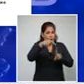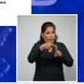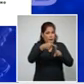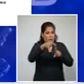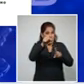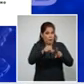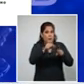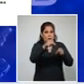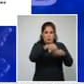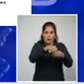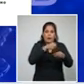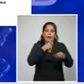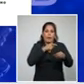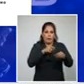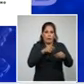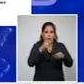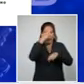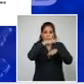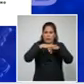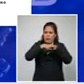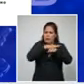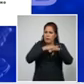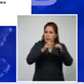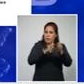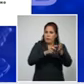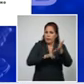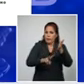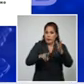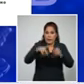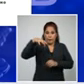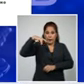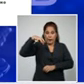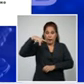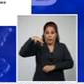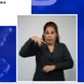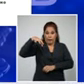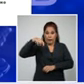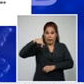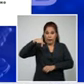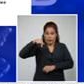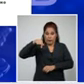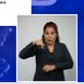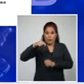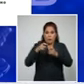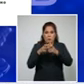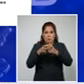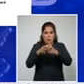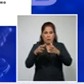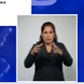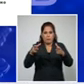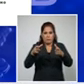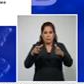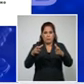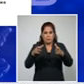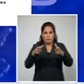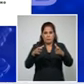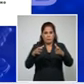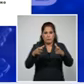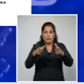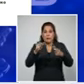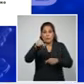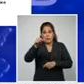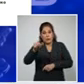el la provincia de Pinar del Río, con una cifra elevada todavía